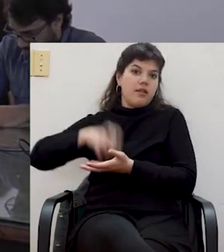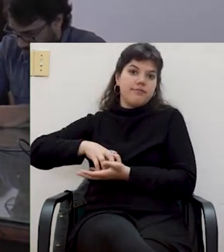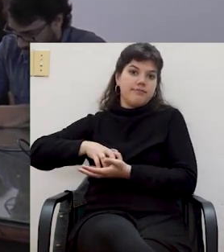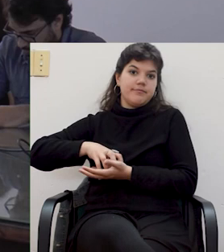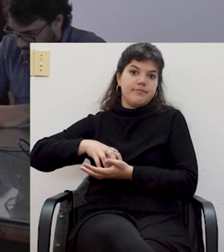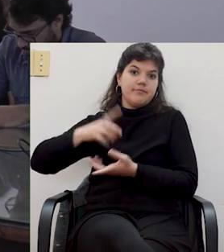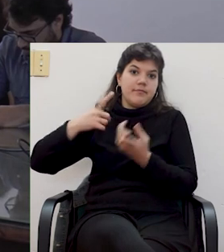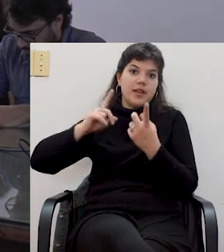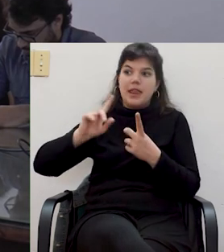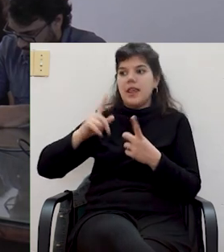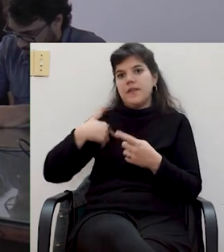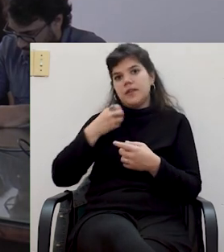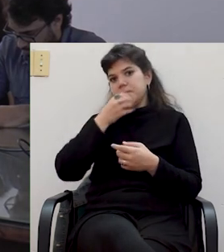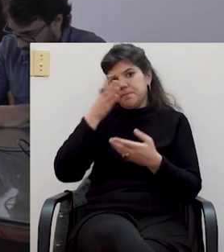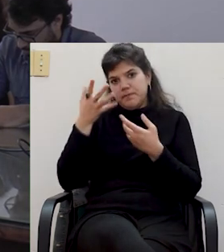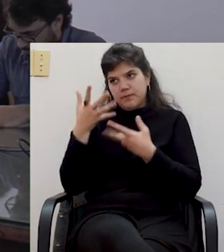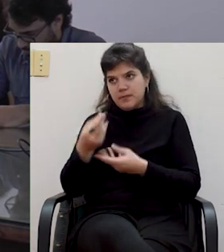contribuir desde los servicios